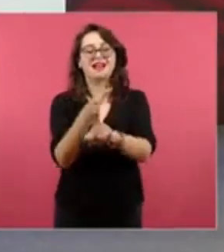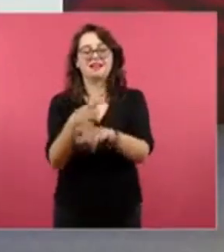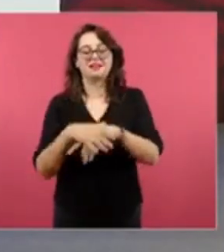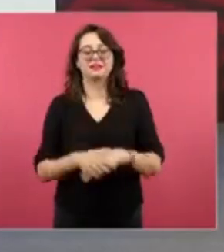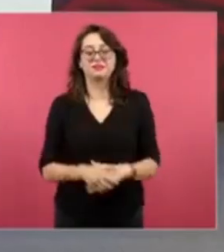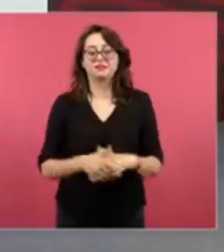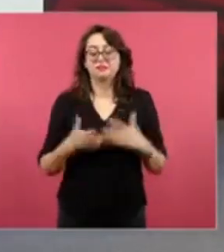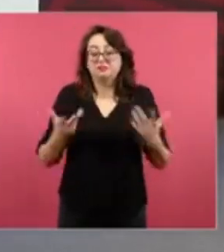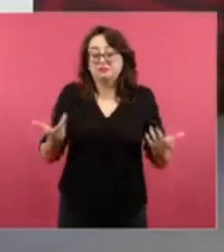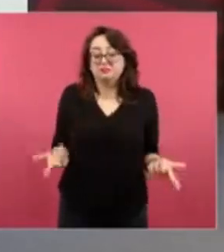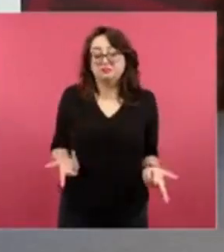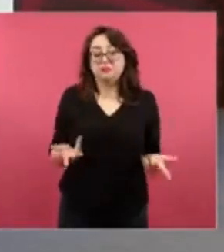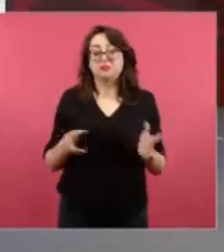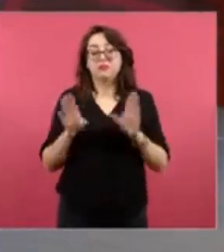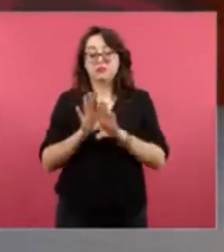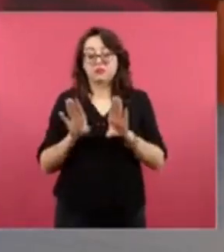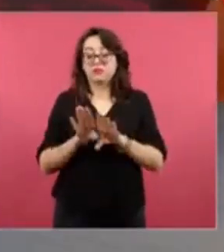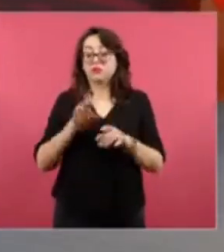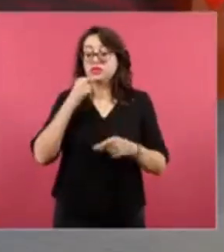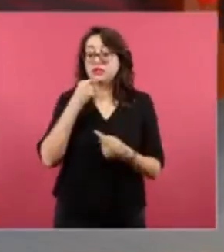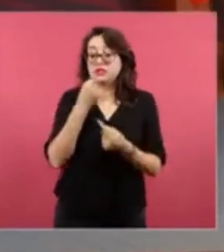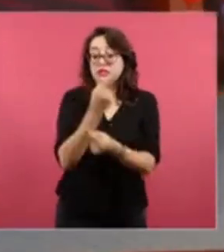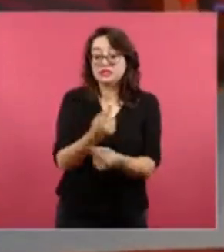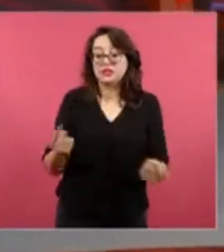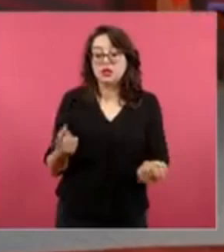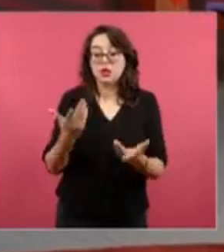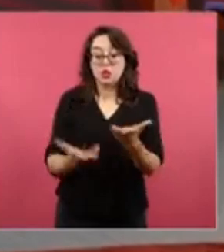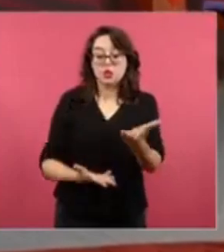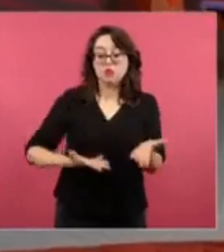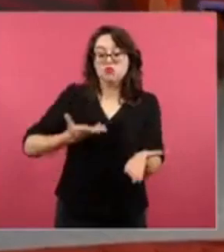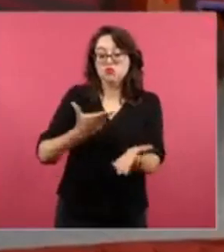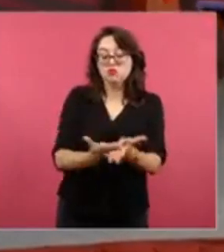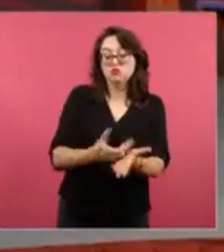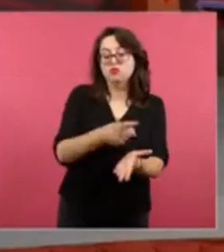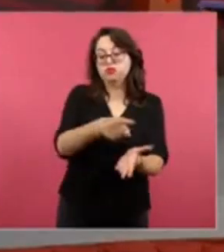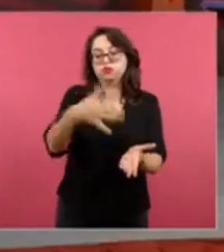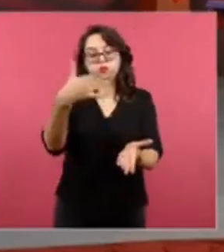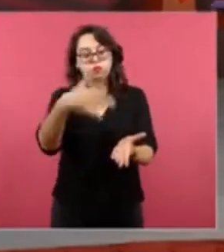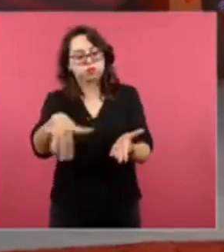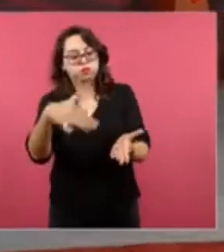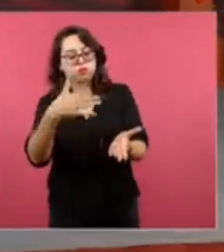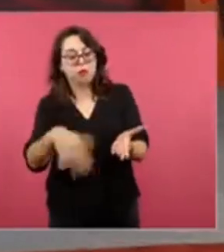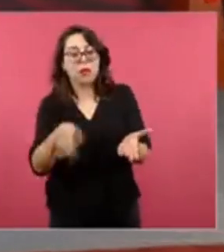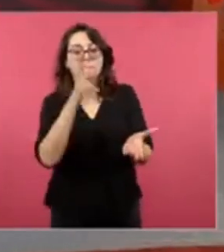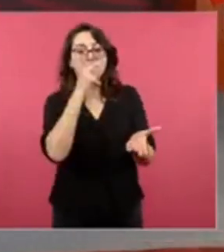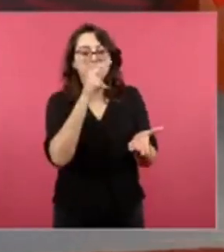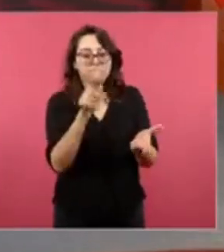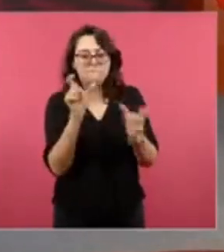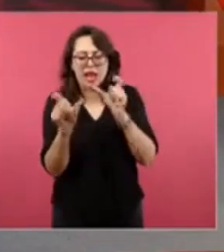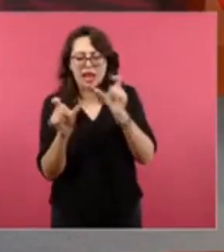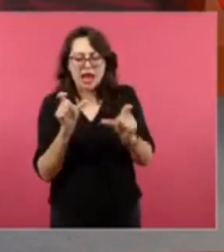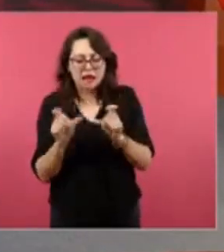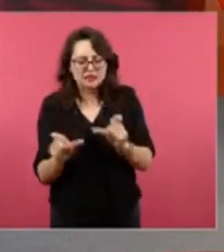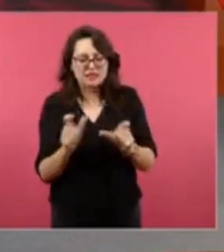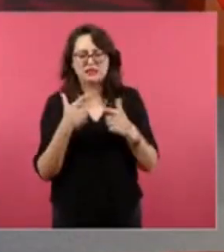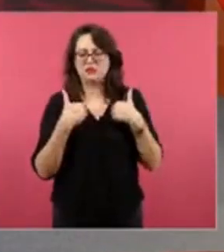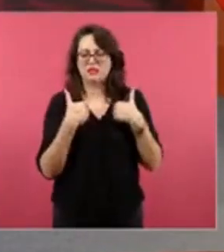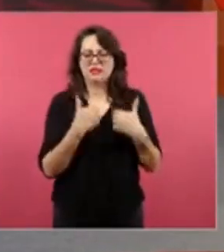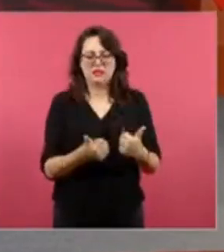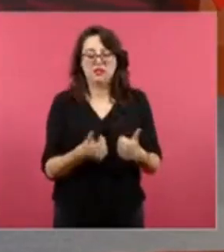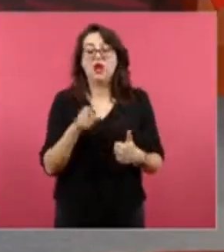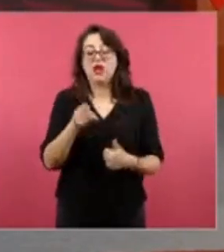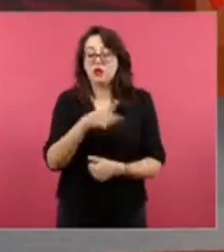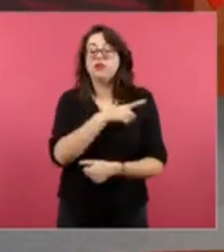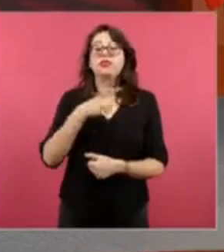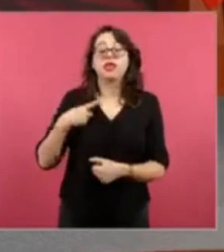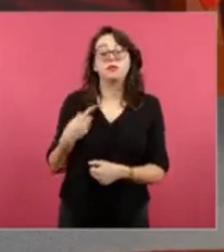producto, una lectura y empiezan a buscar palabras. ¿En dónde? En el diccionario, en el internet,